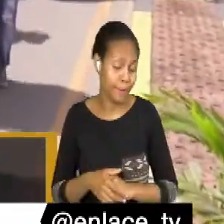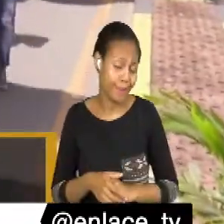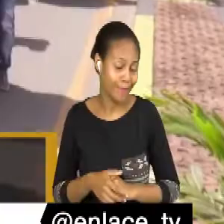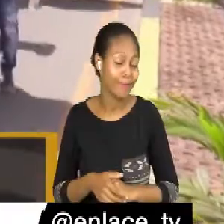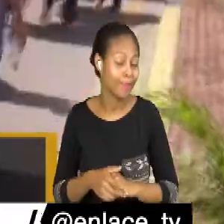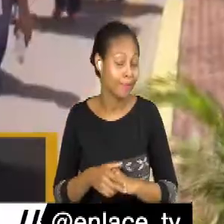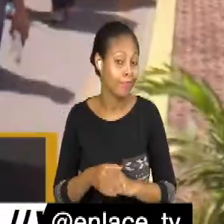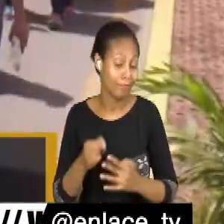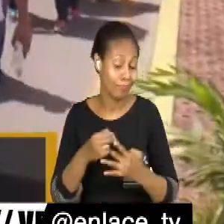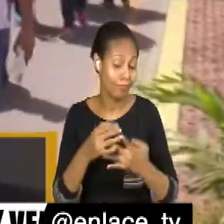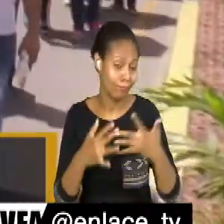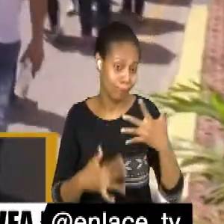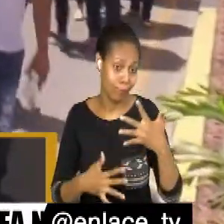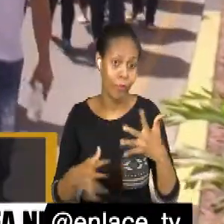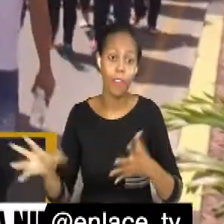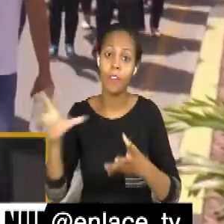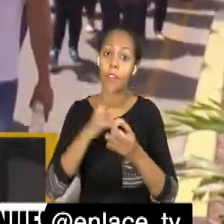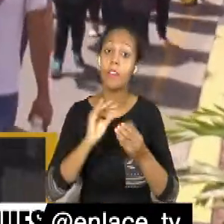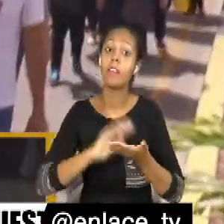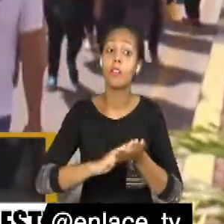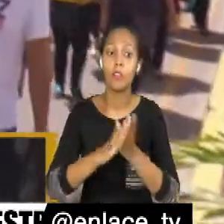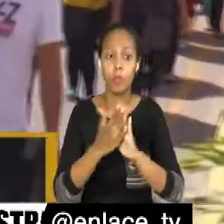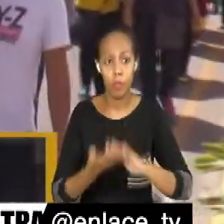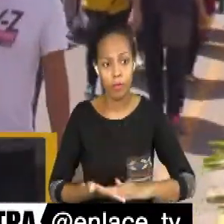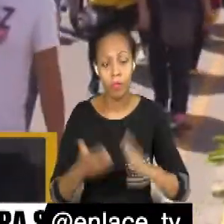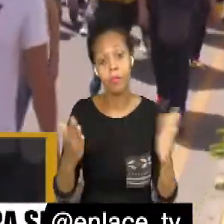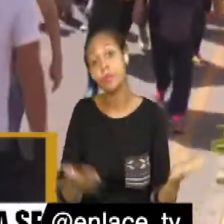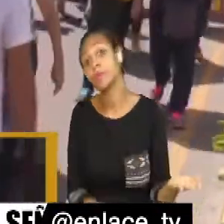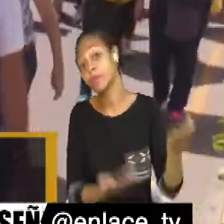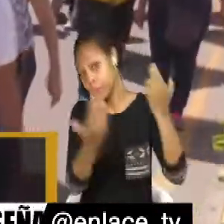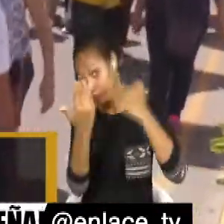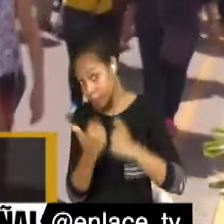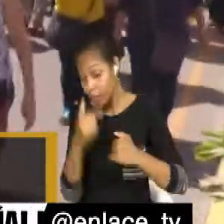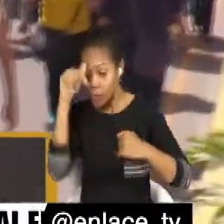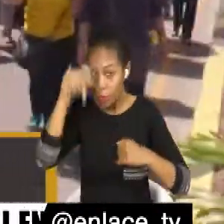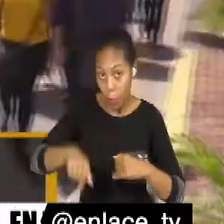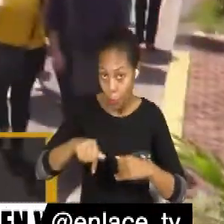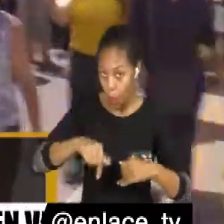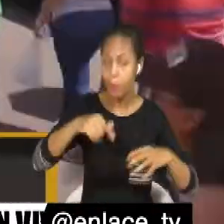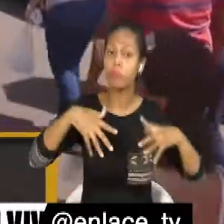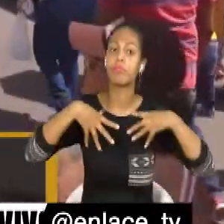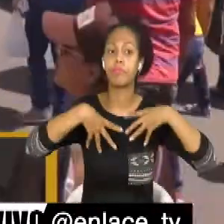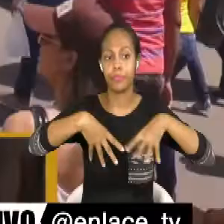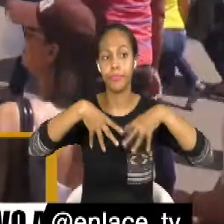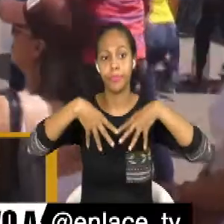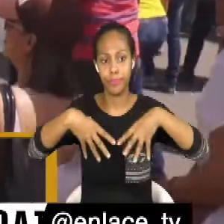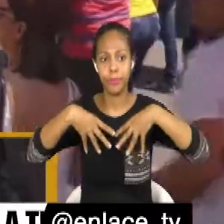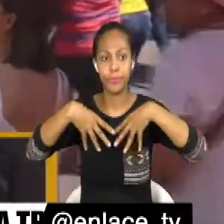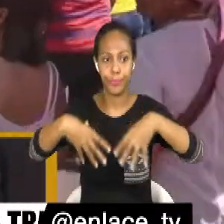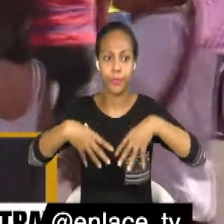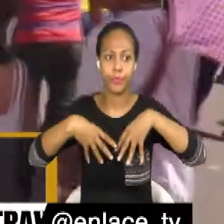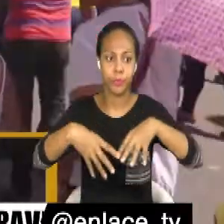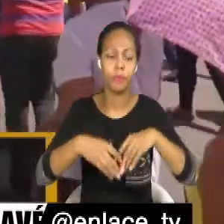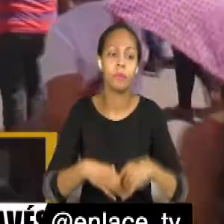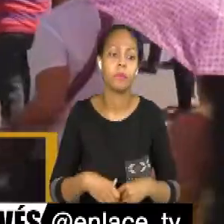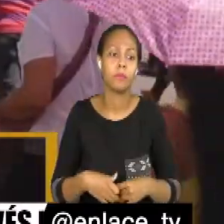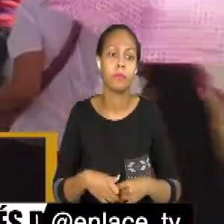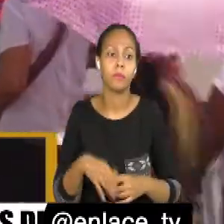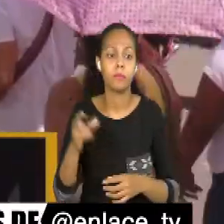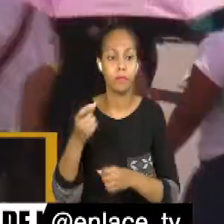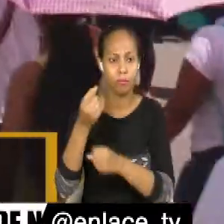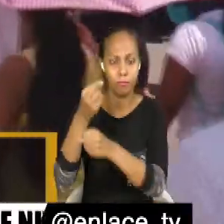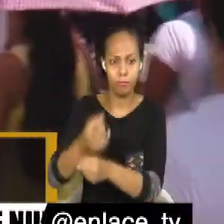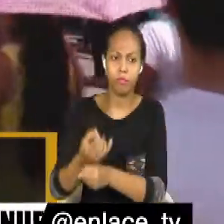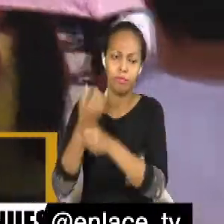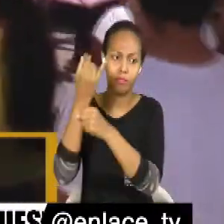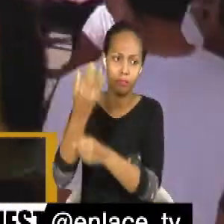Invitamos a toda la comunidad que participara con nosotros hoy en la marcha de las antorchas, donde